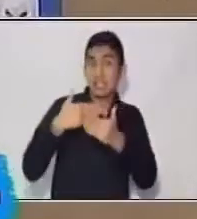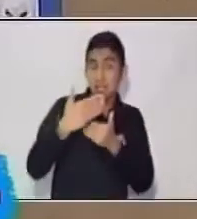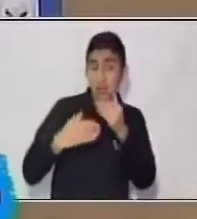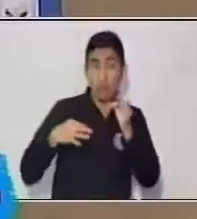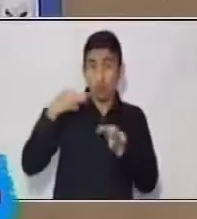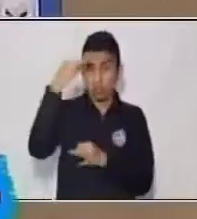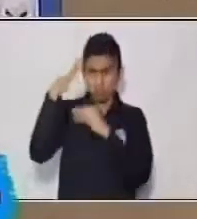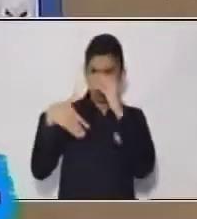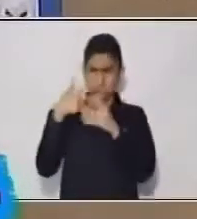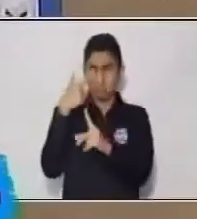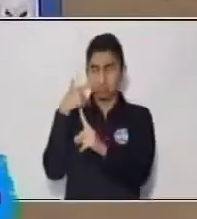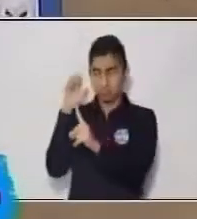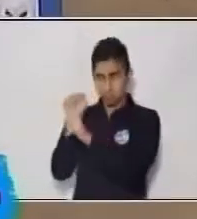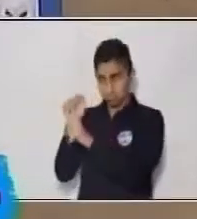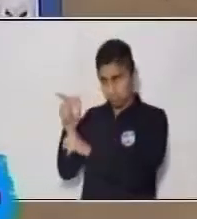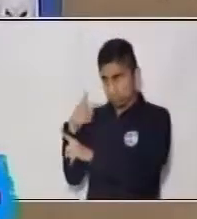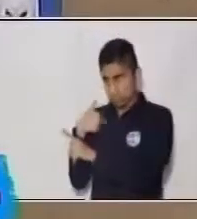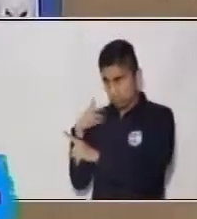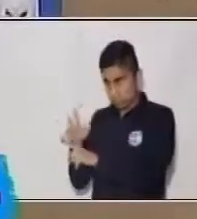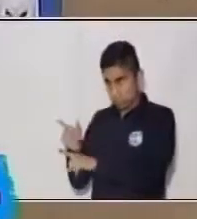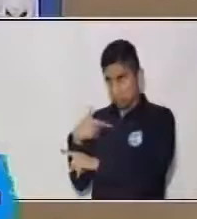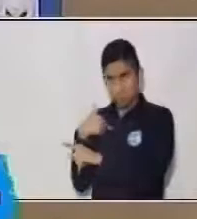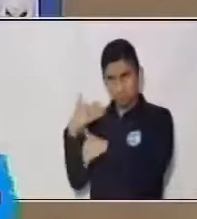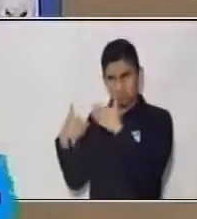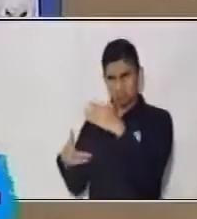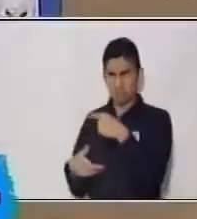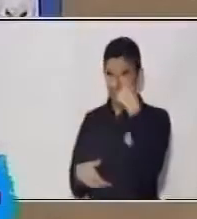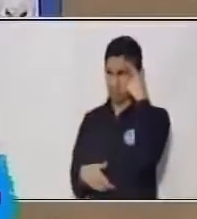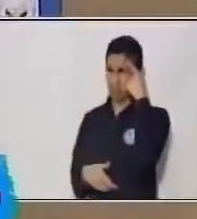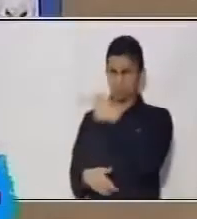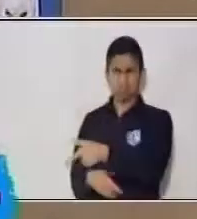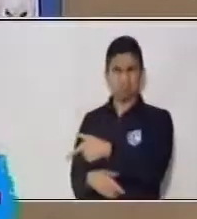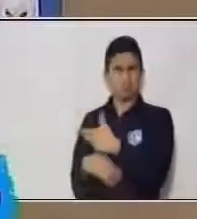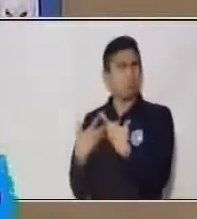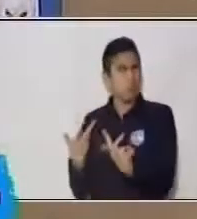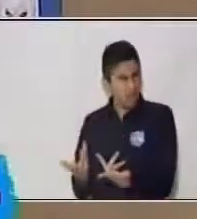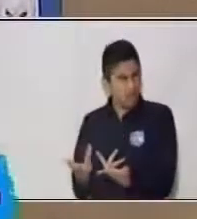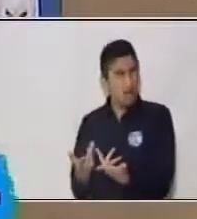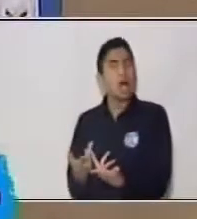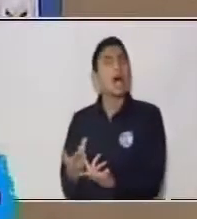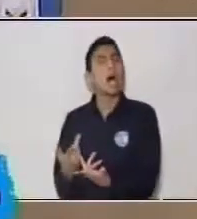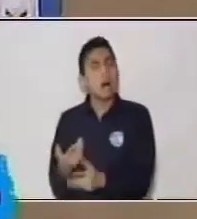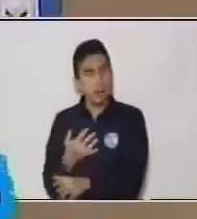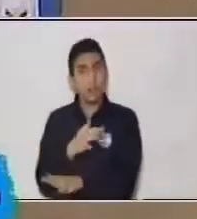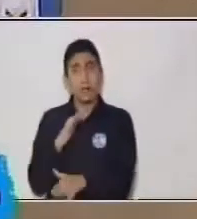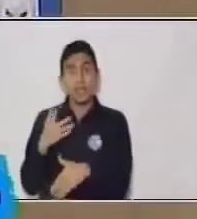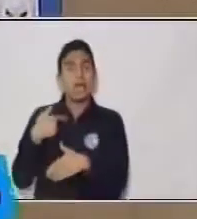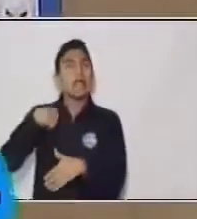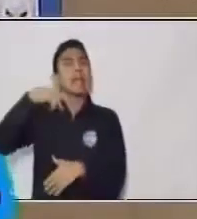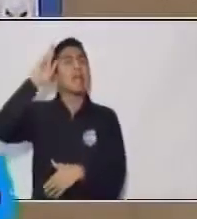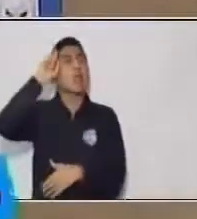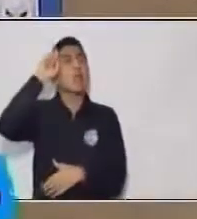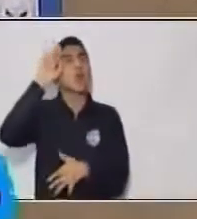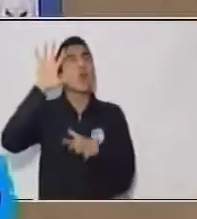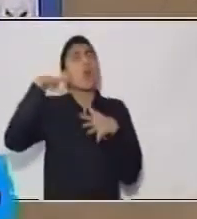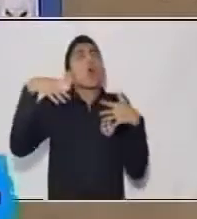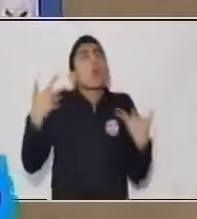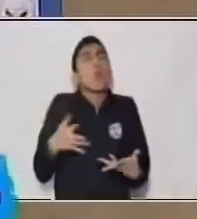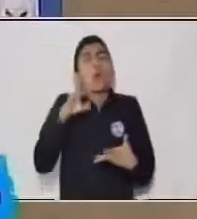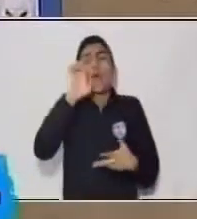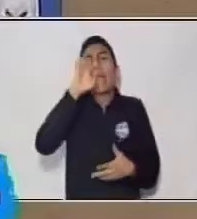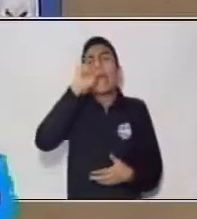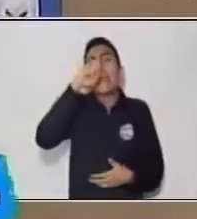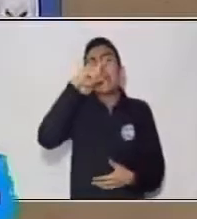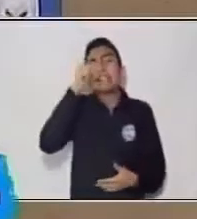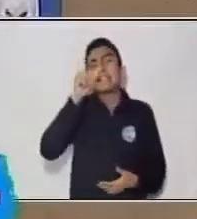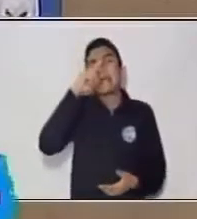adelante se dieron cuenta de lo que habían hecho sus antepasados. Entonces esculpieron una estatua en el